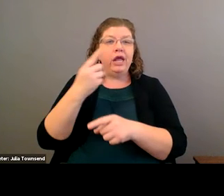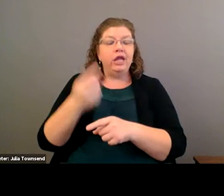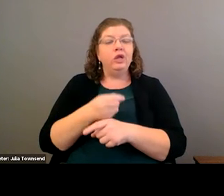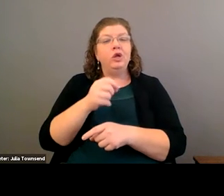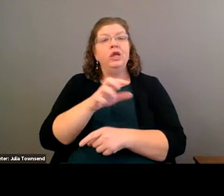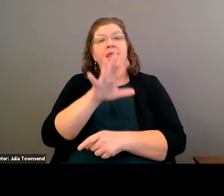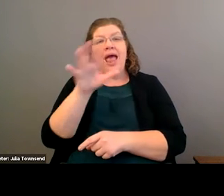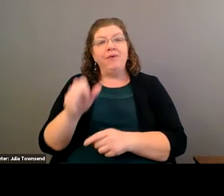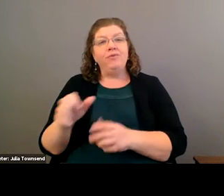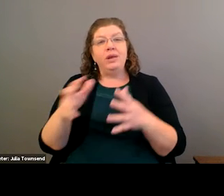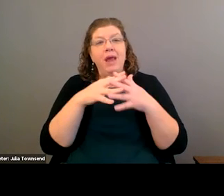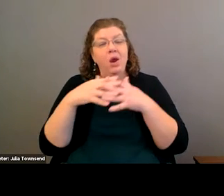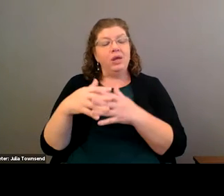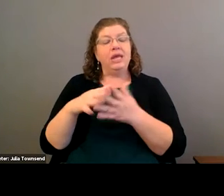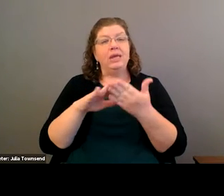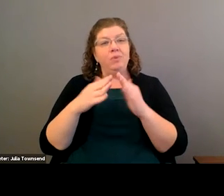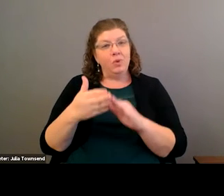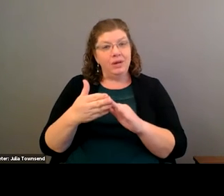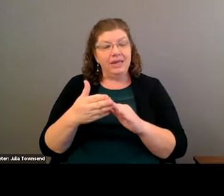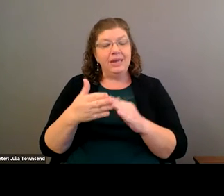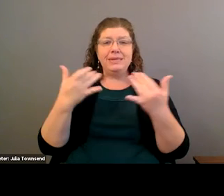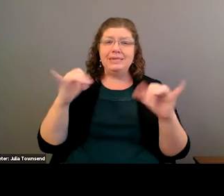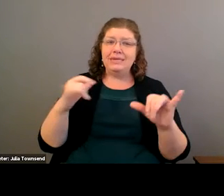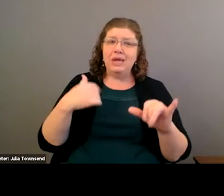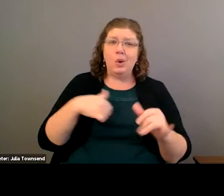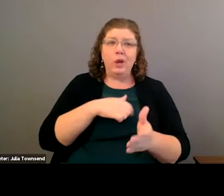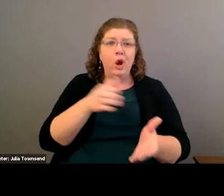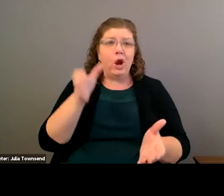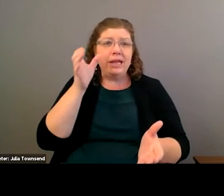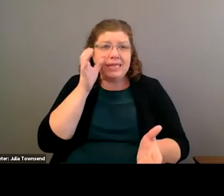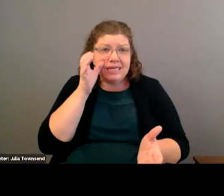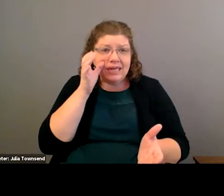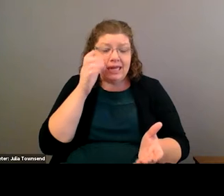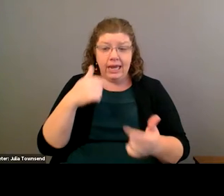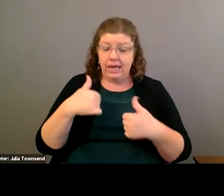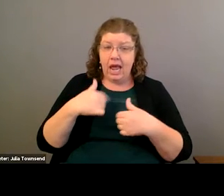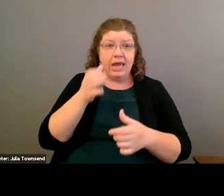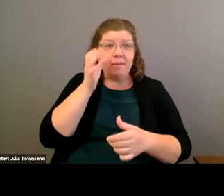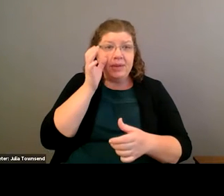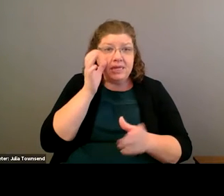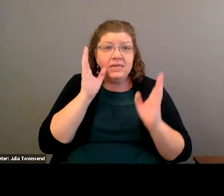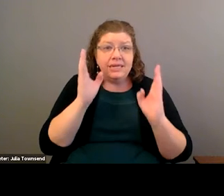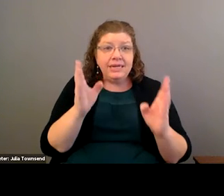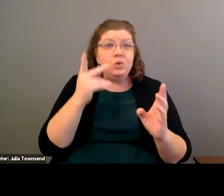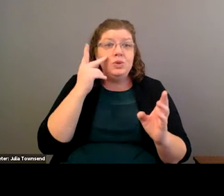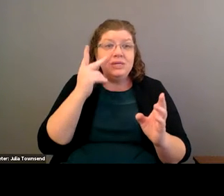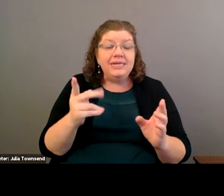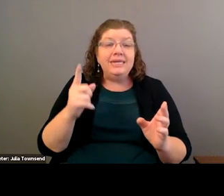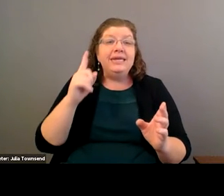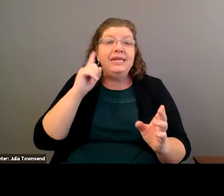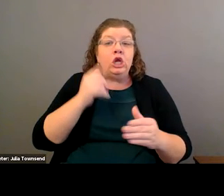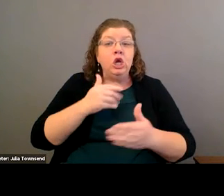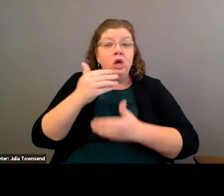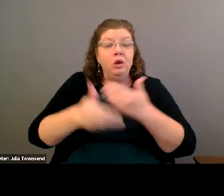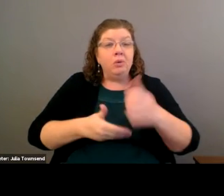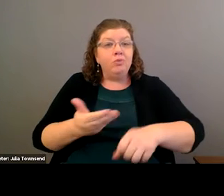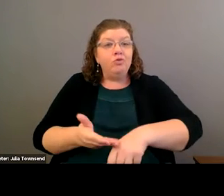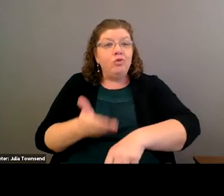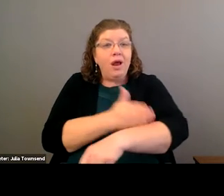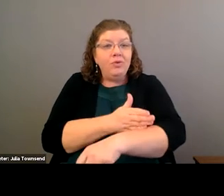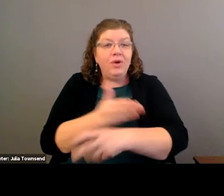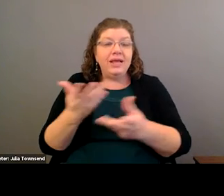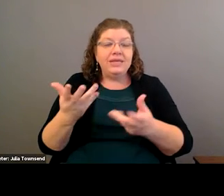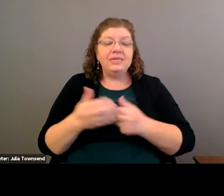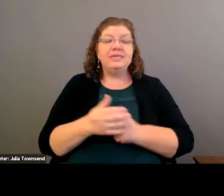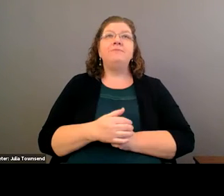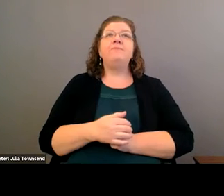la comunidad afroamericana regularmente, sepan que estamos aquí escuchando. Yo estoy escuchando para ver y escuchar si hay